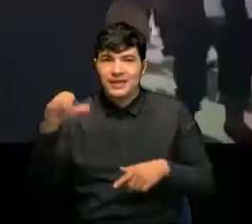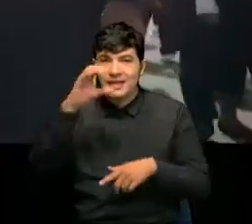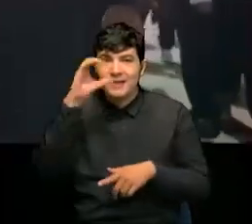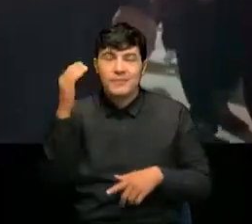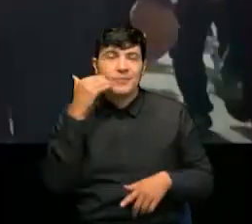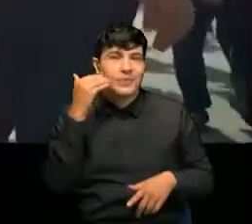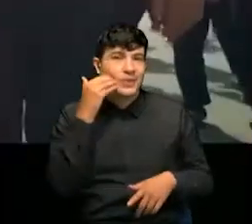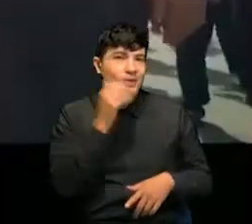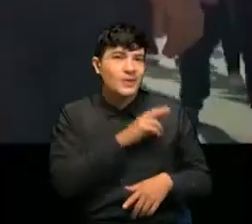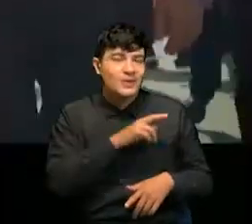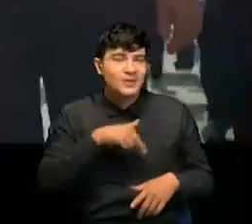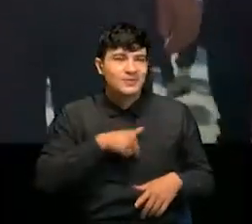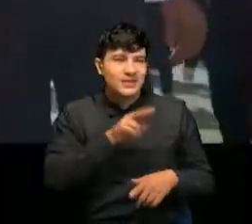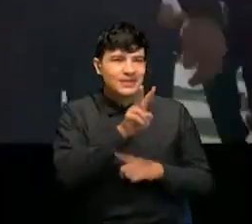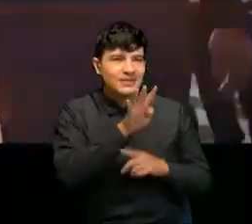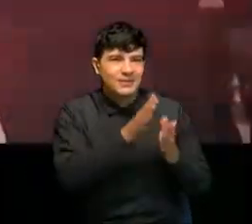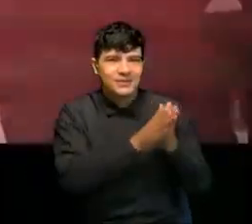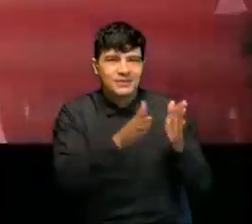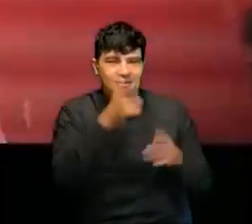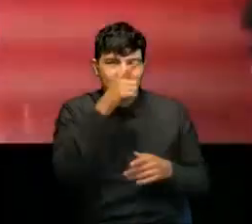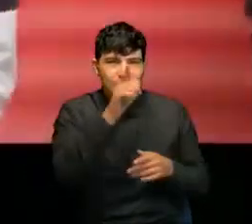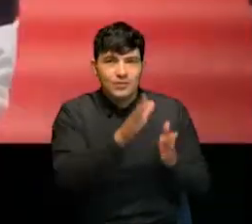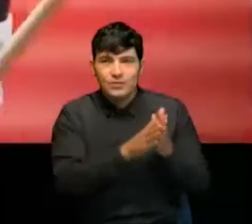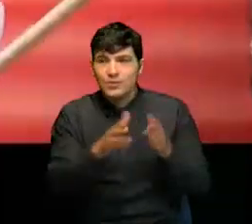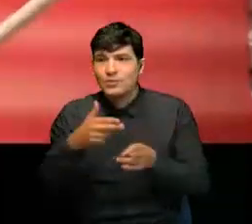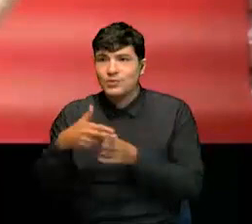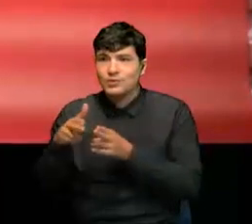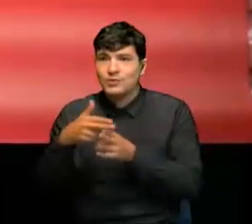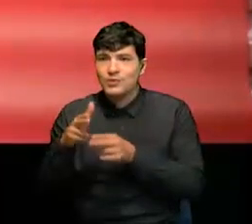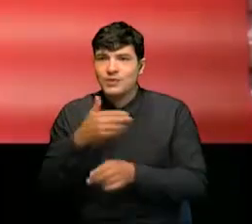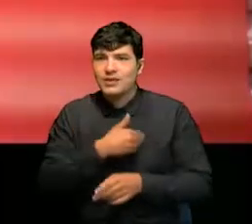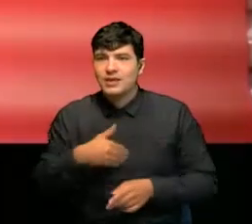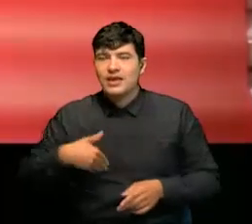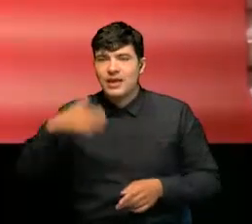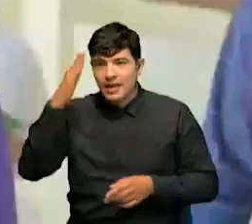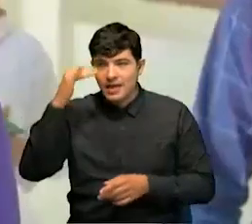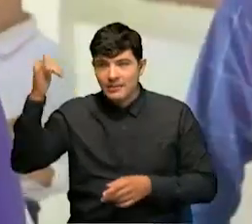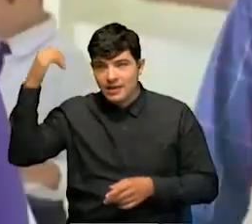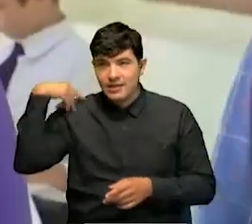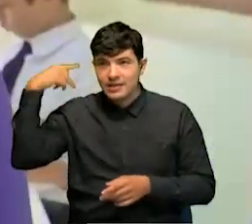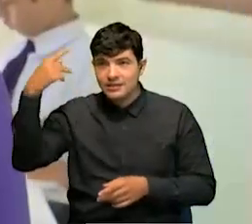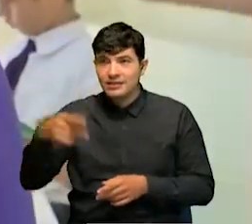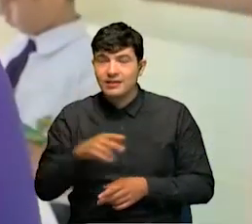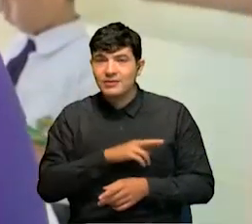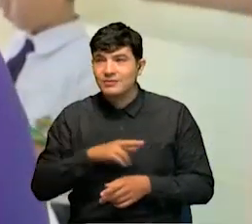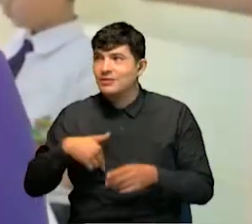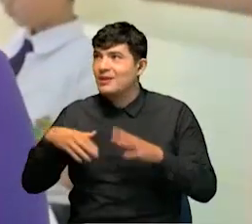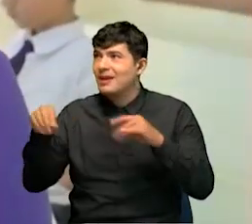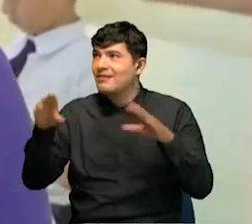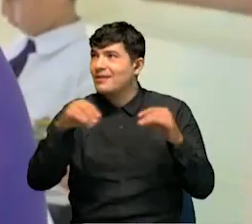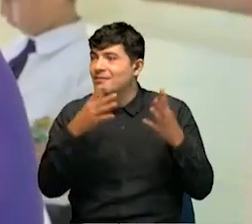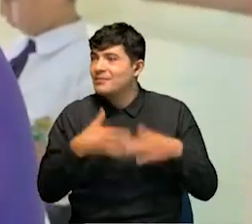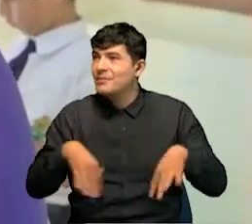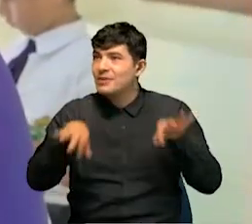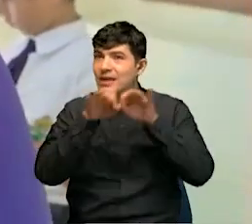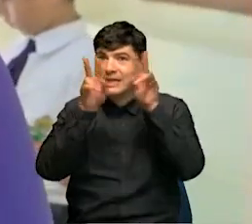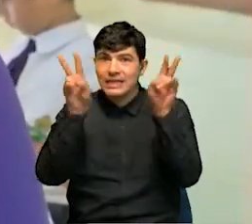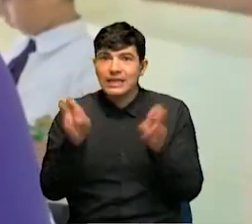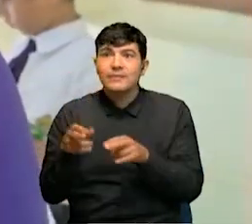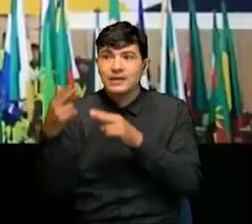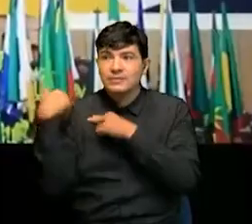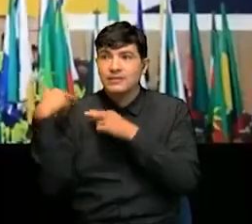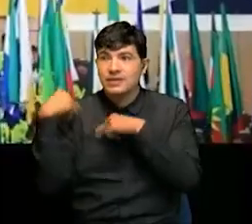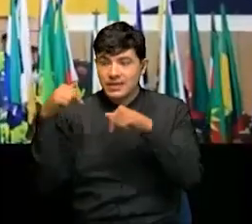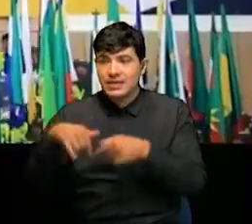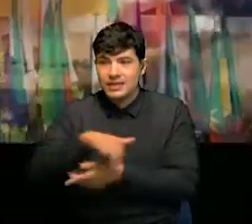24 de julio en la Casa Santander con el presidente de la Academia de Historia Colombiana, hablando también del papel protagónico de Santander en la independencia del